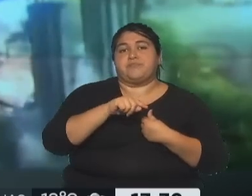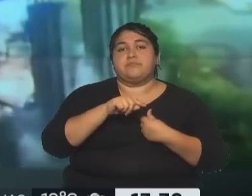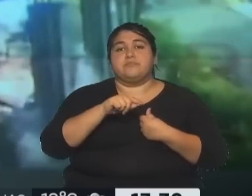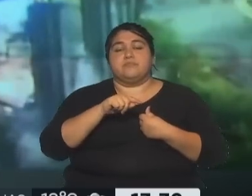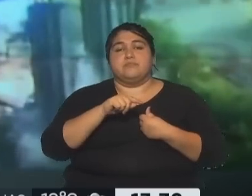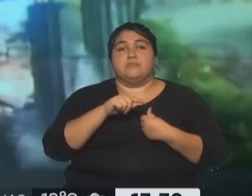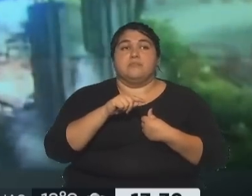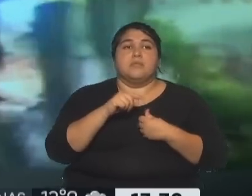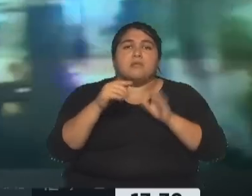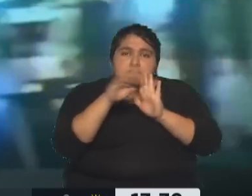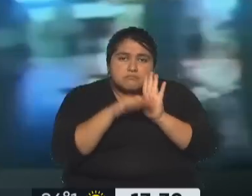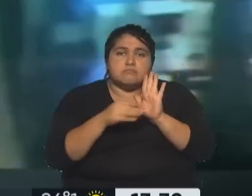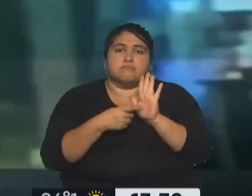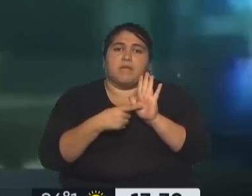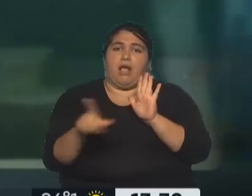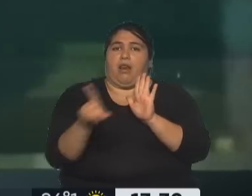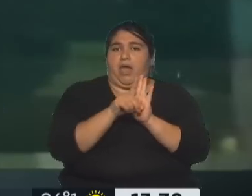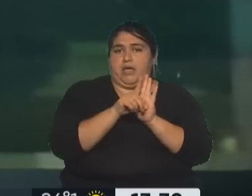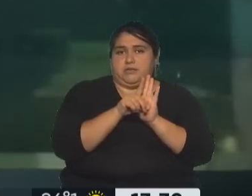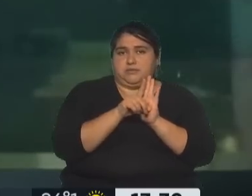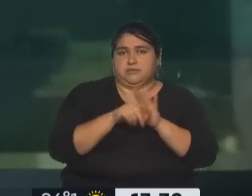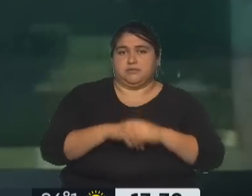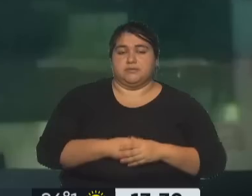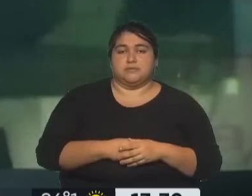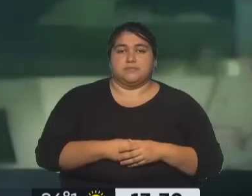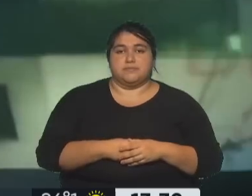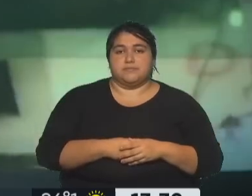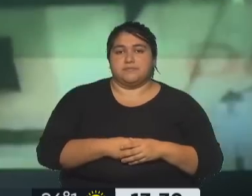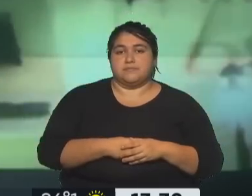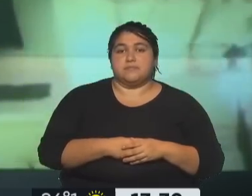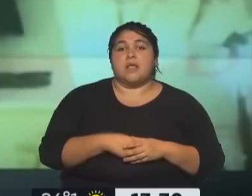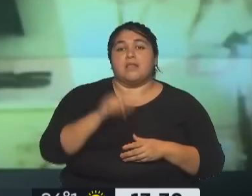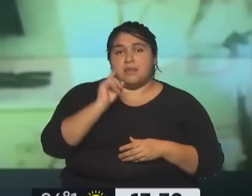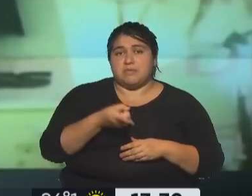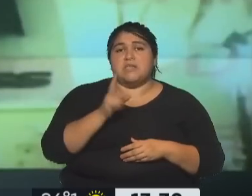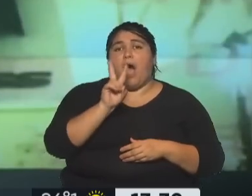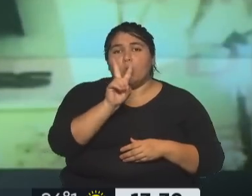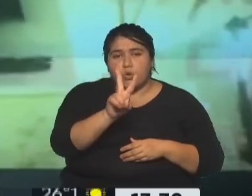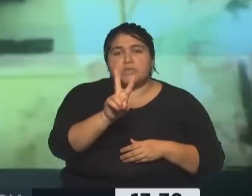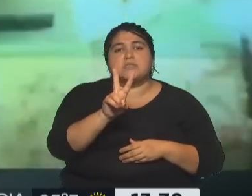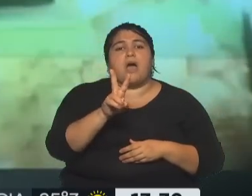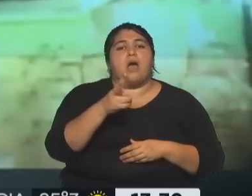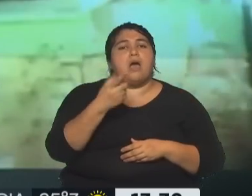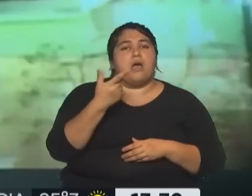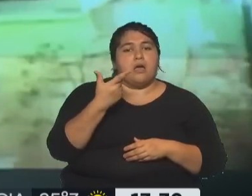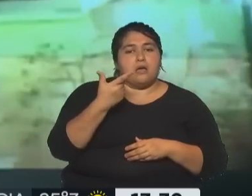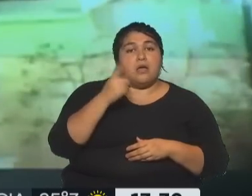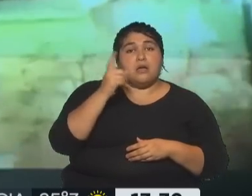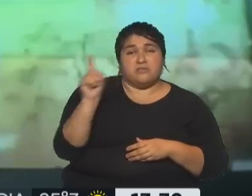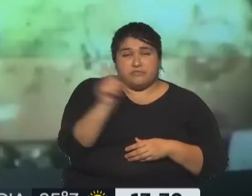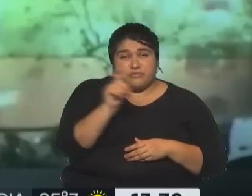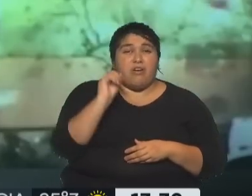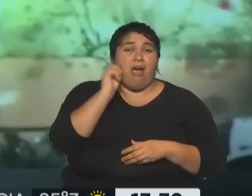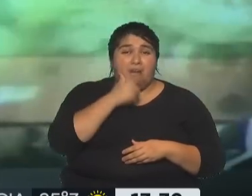los requisitos de ley y el reglamento. Y se autoriza el uso de aerosoles de